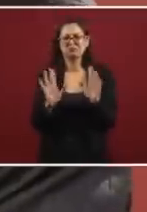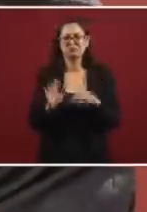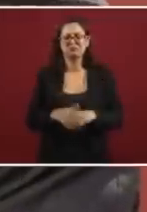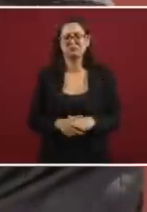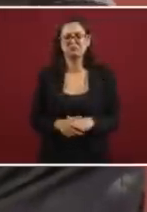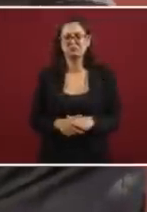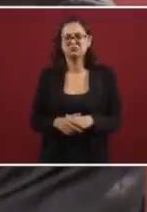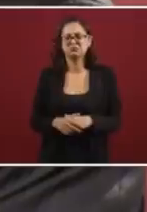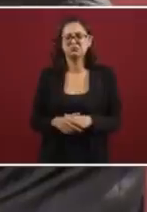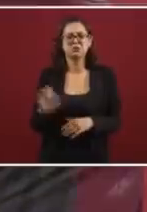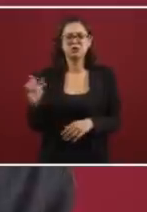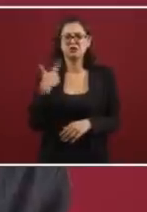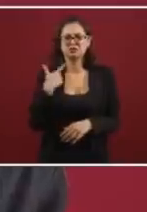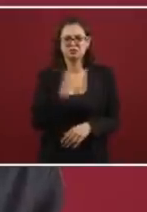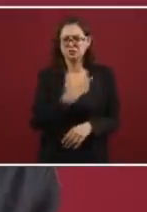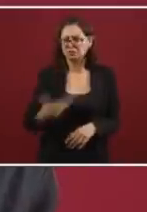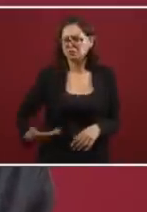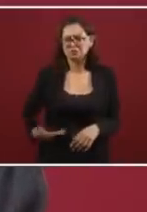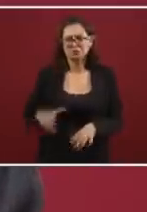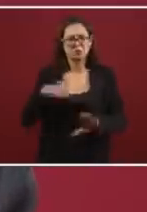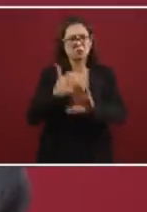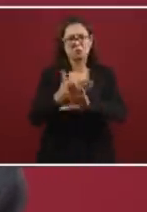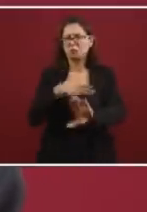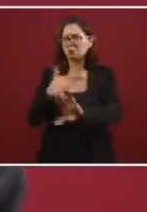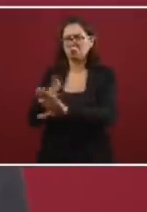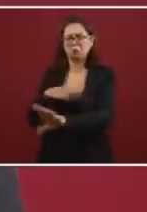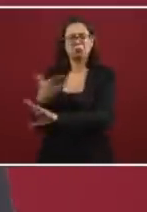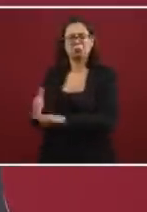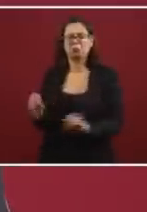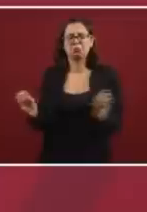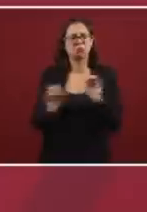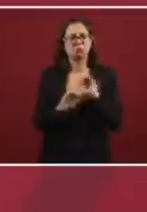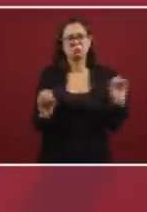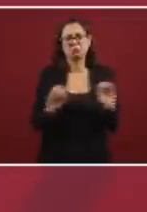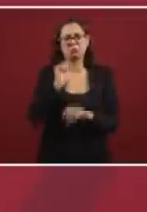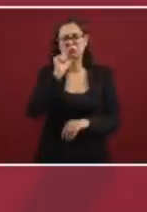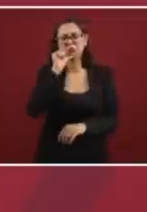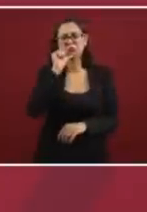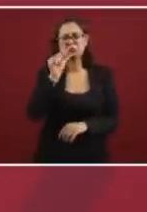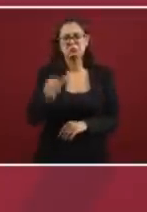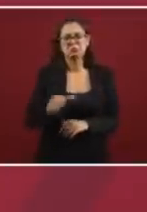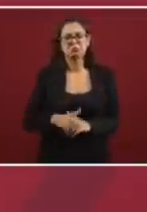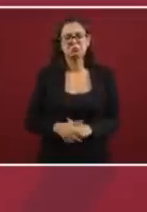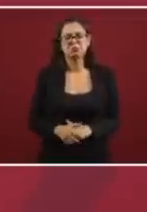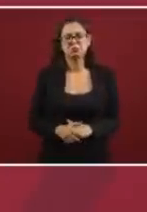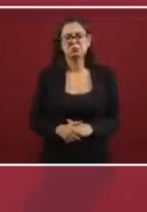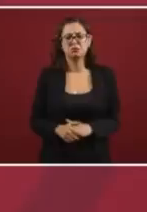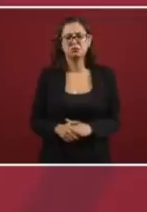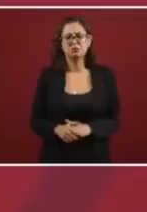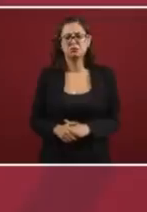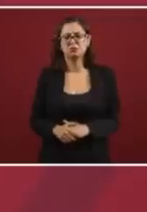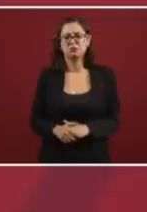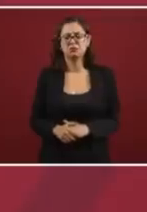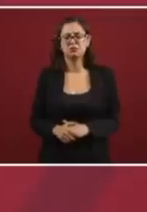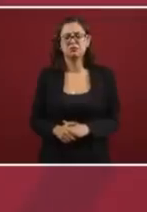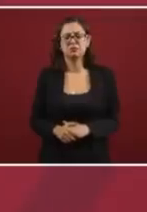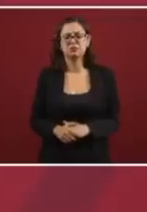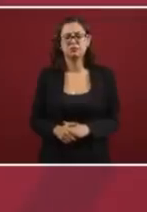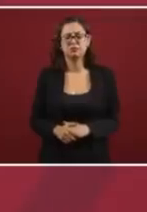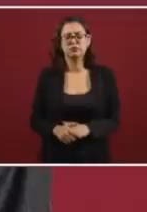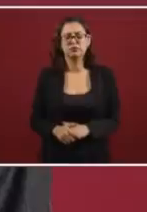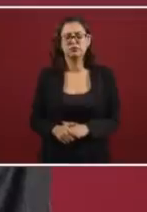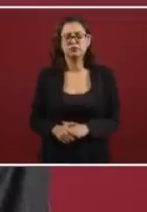contra los expresidentes tendríamos y llamar a cuentas